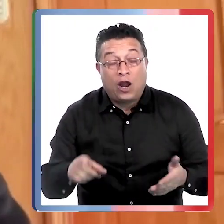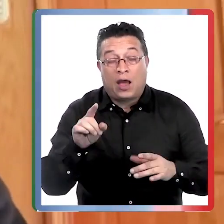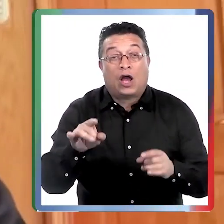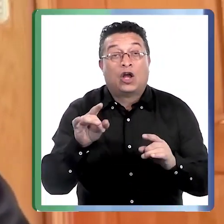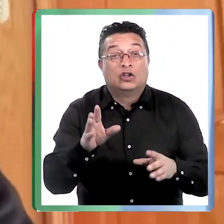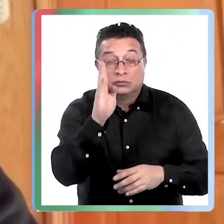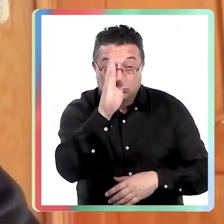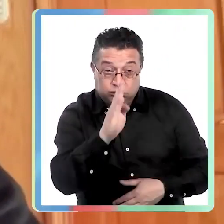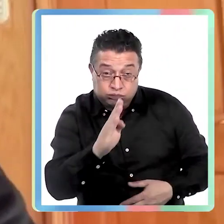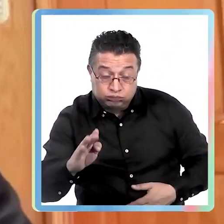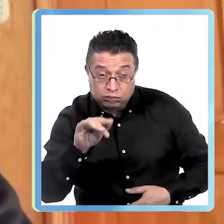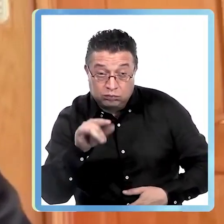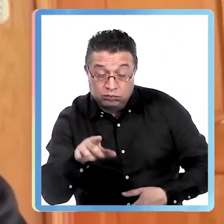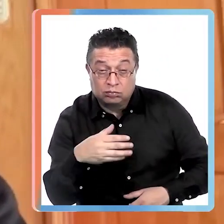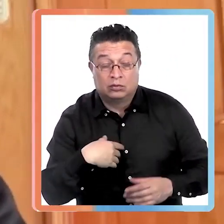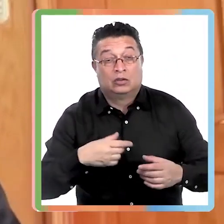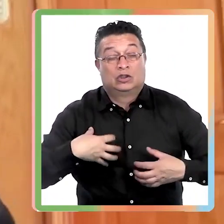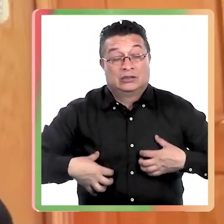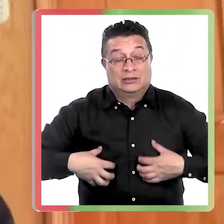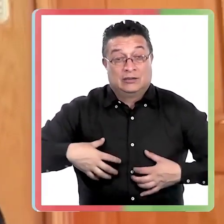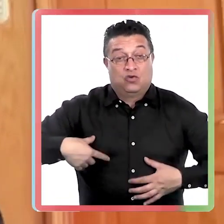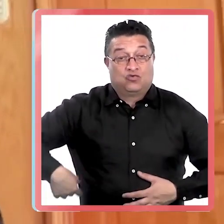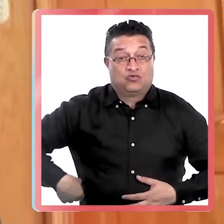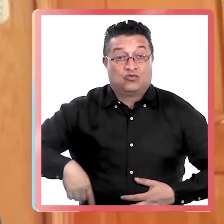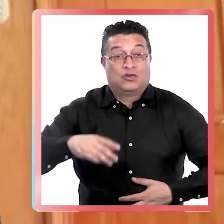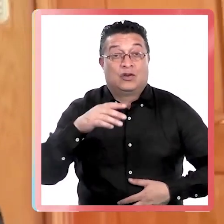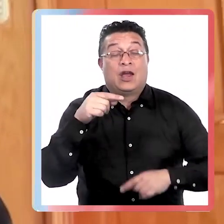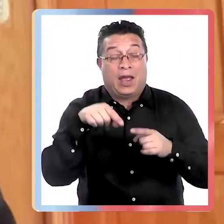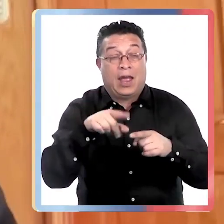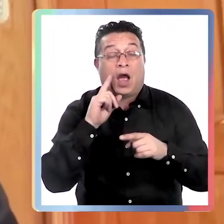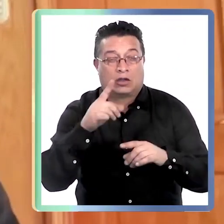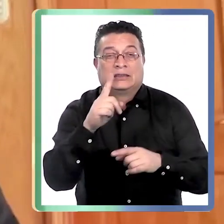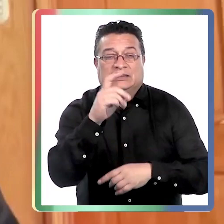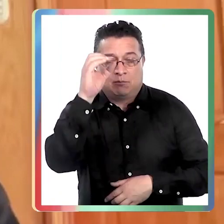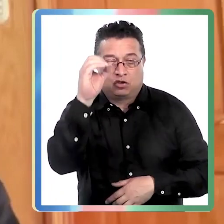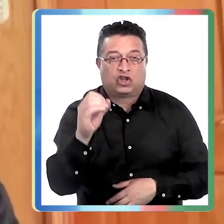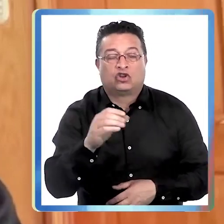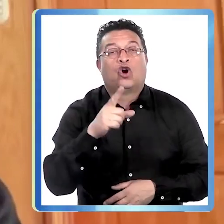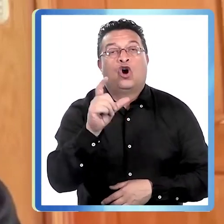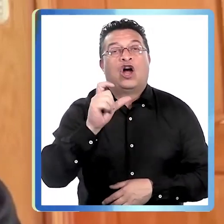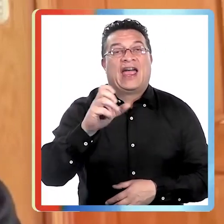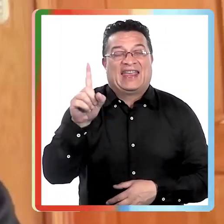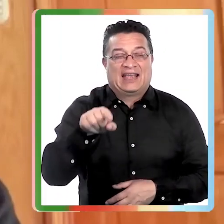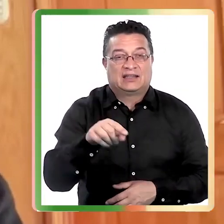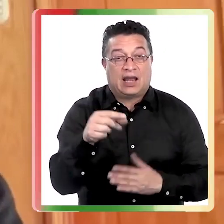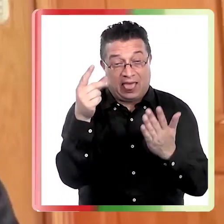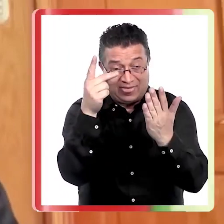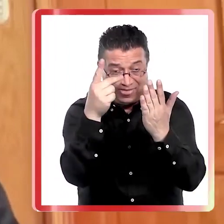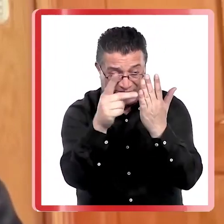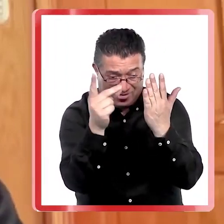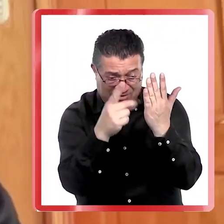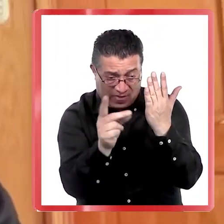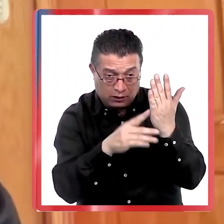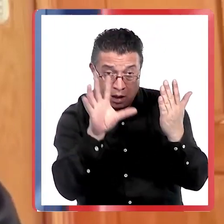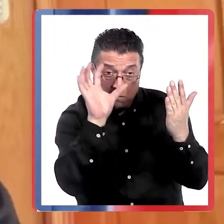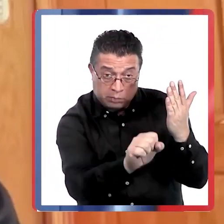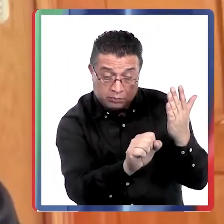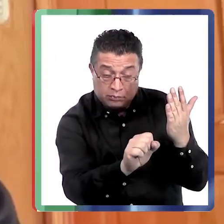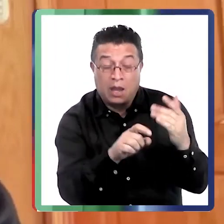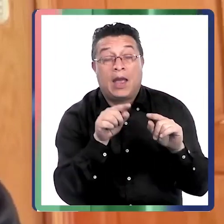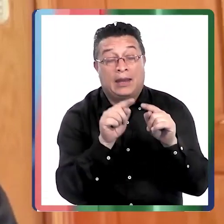canasta contempla la escoliosis idiopática y la escoliosis neuromuscular. Y eso está completamente cubierto por el GES. El